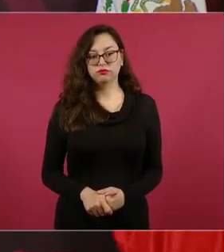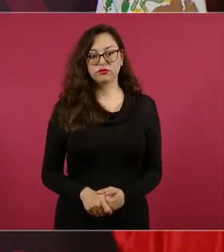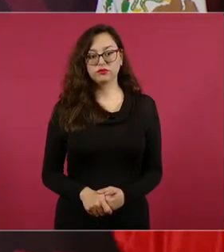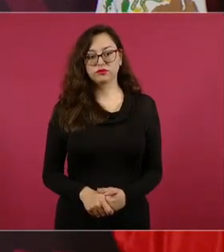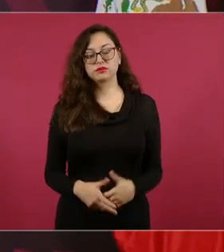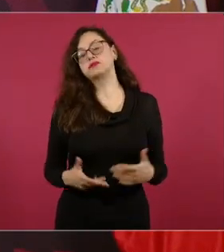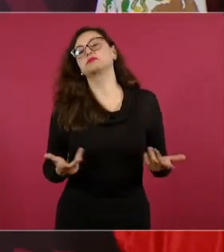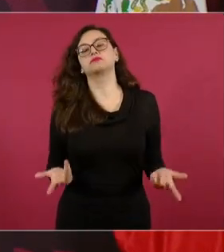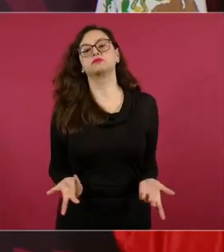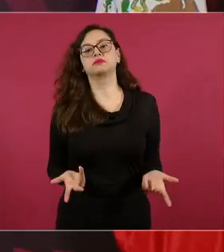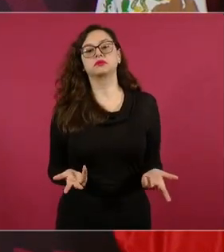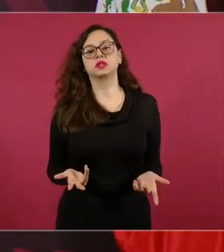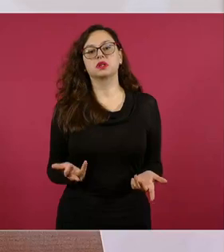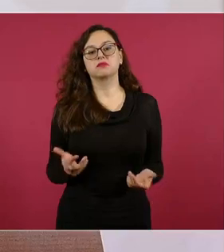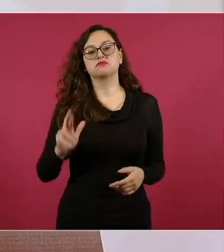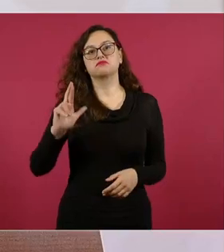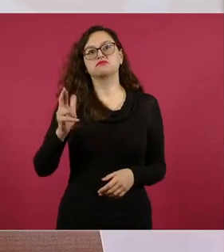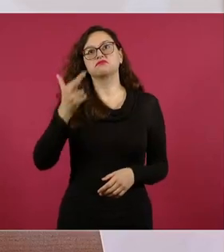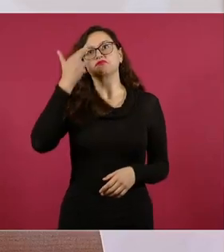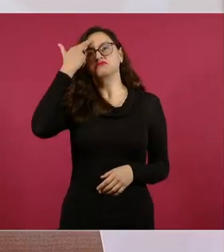hacendado